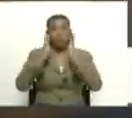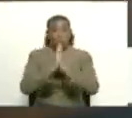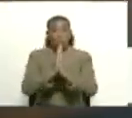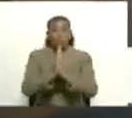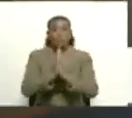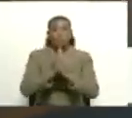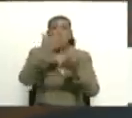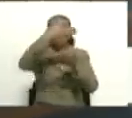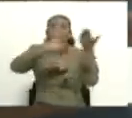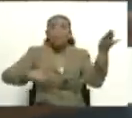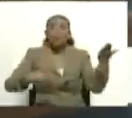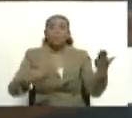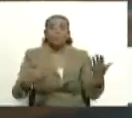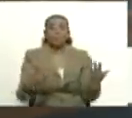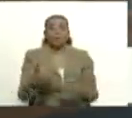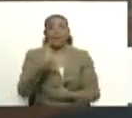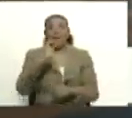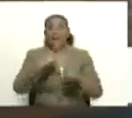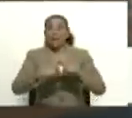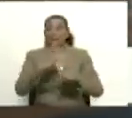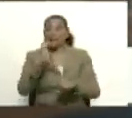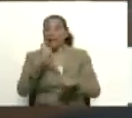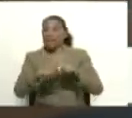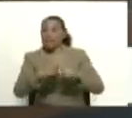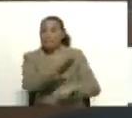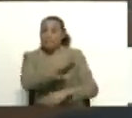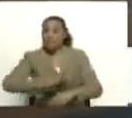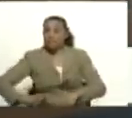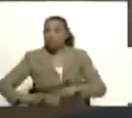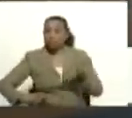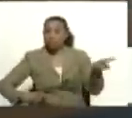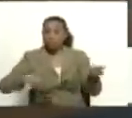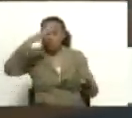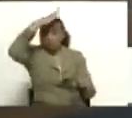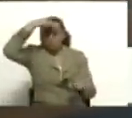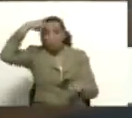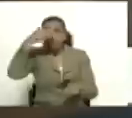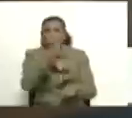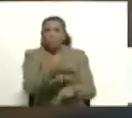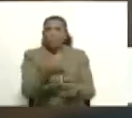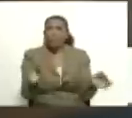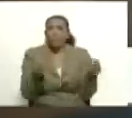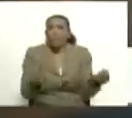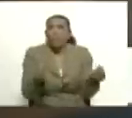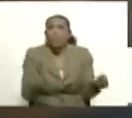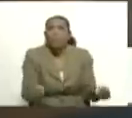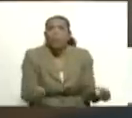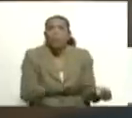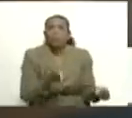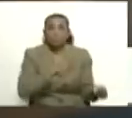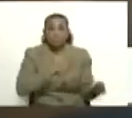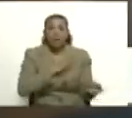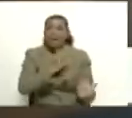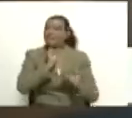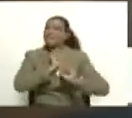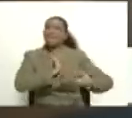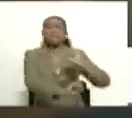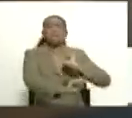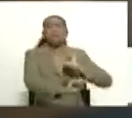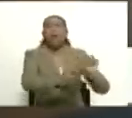esas declaraciones nefastas, funestas, del señor Donald Trump, nosotros tenemos que